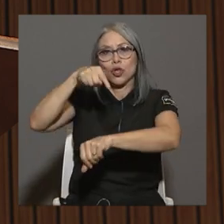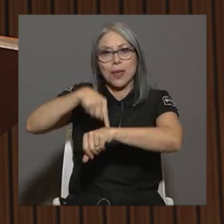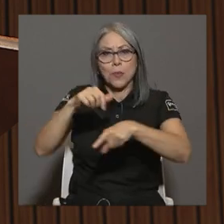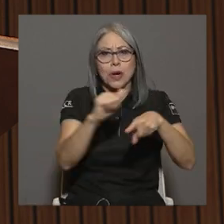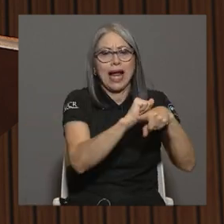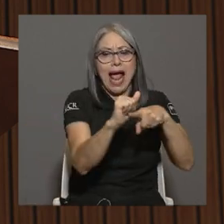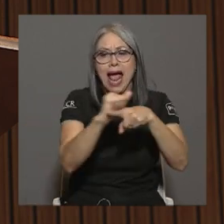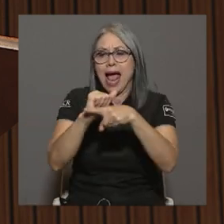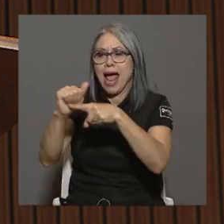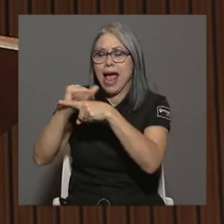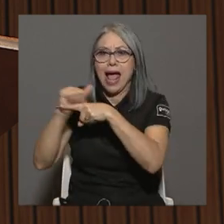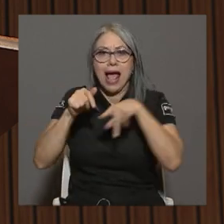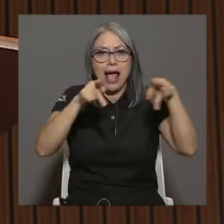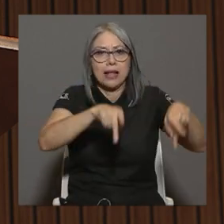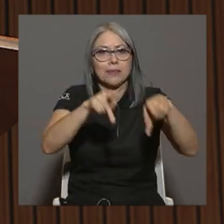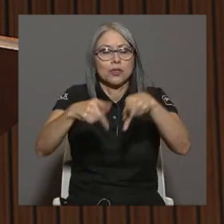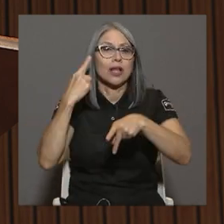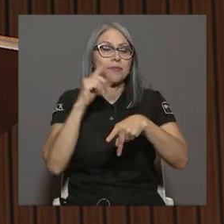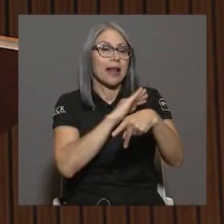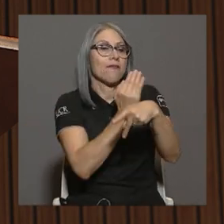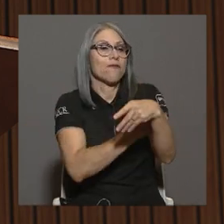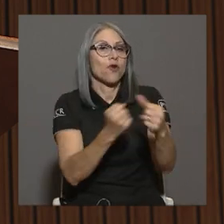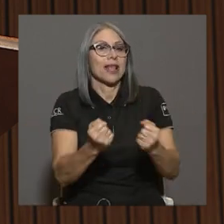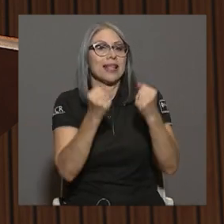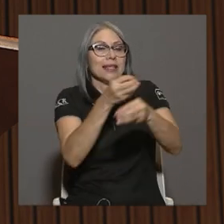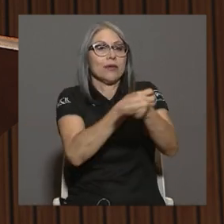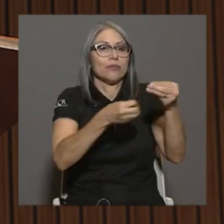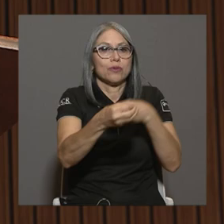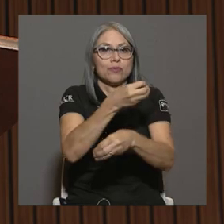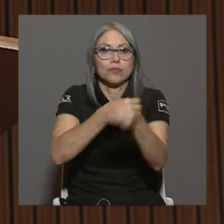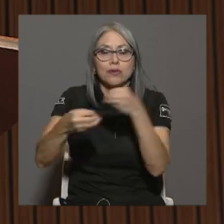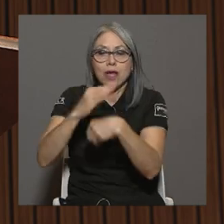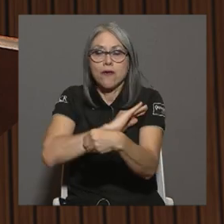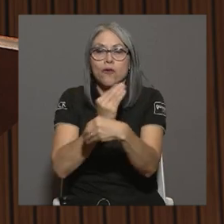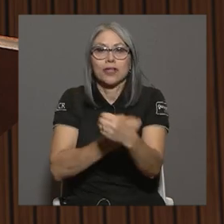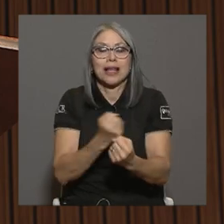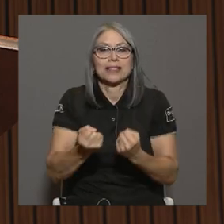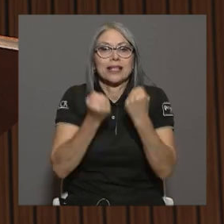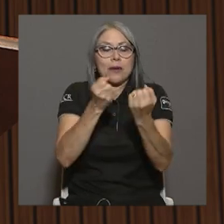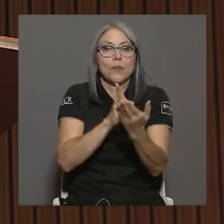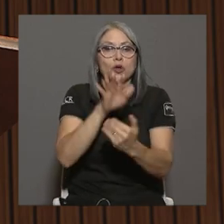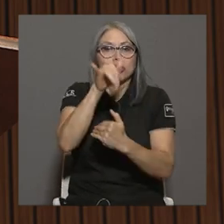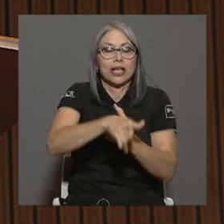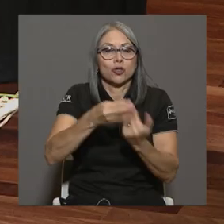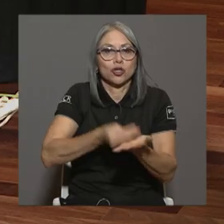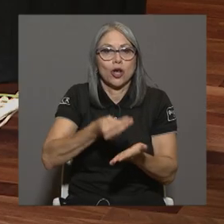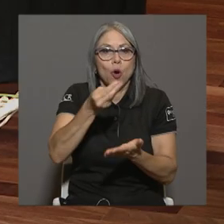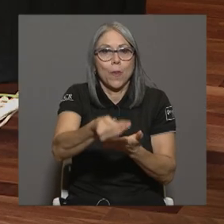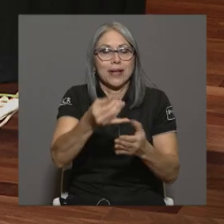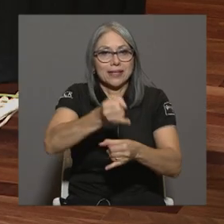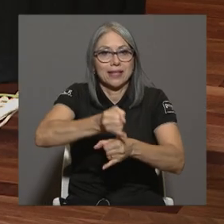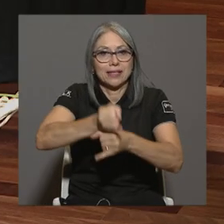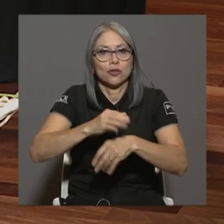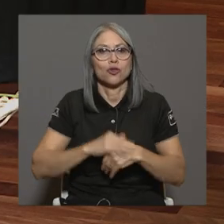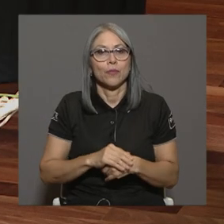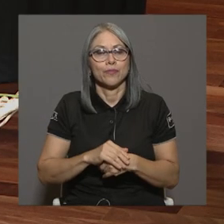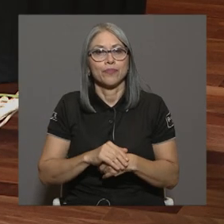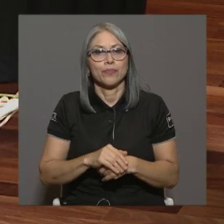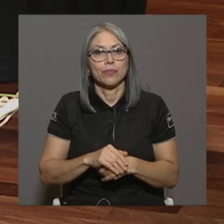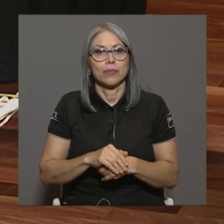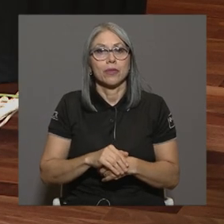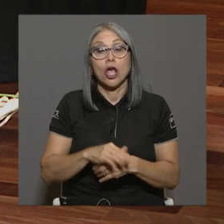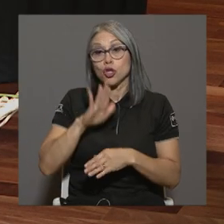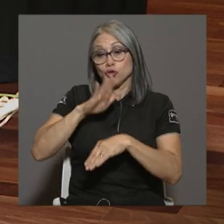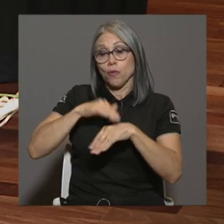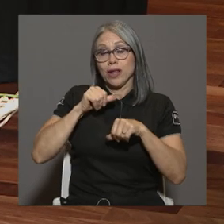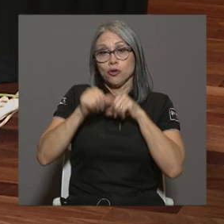fortalecer las unidades especializadas y los diferentes proyectos de compras de la institución. En el marco de los esfuerzos